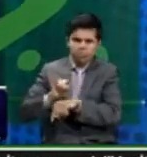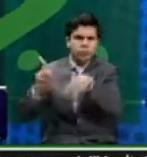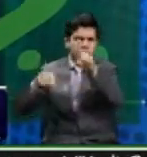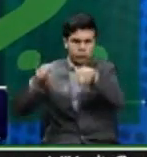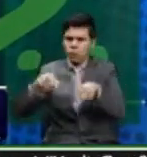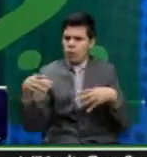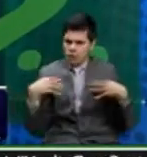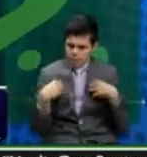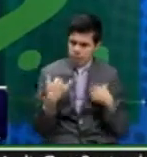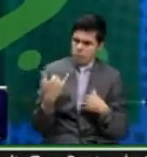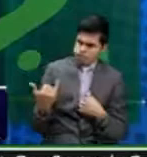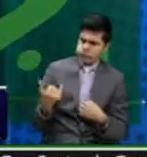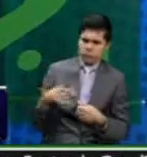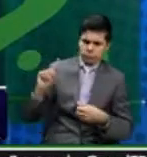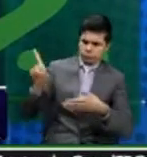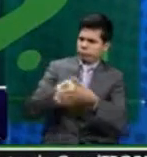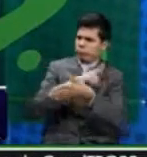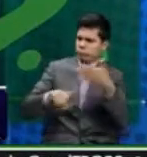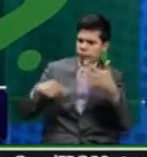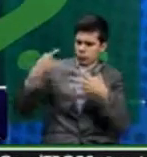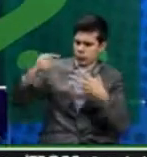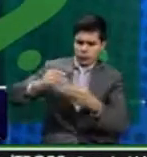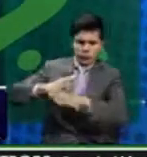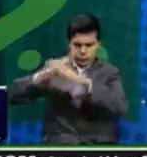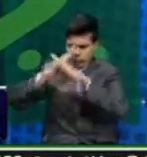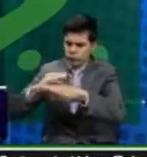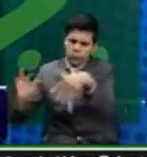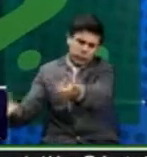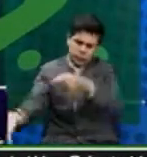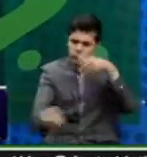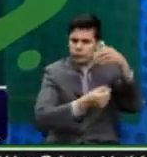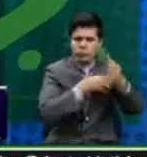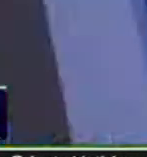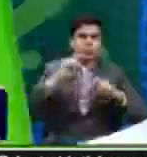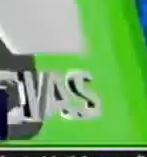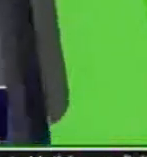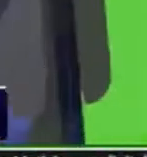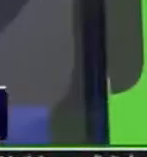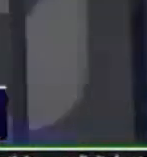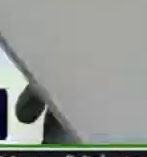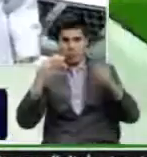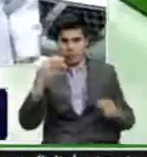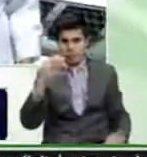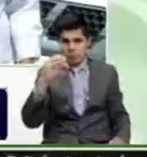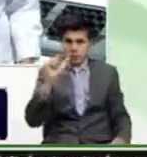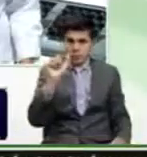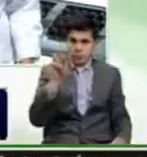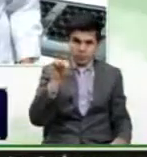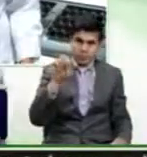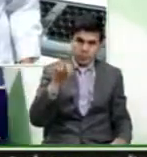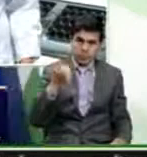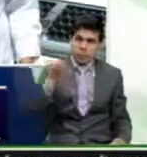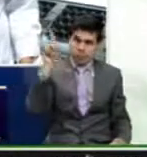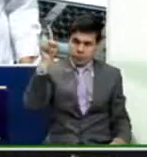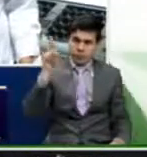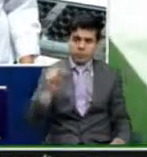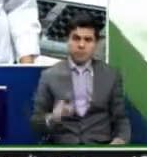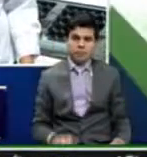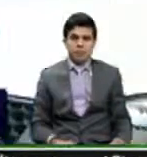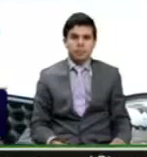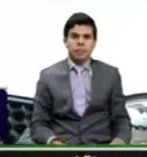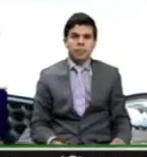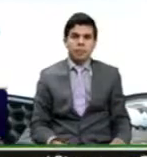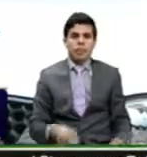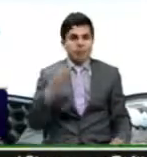de estos animales. Carmen Mejía tiene la noticia. Carmen, adelante con la información. Hola, muy buenas tardes. El operativo fue desplegado